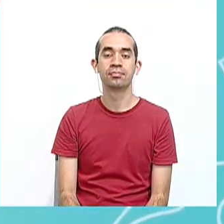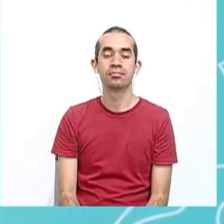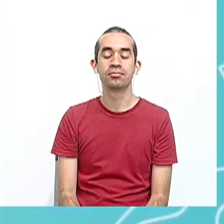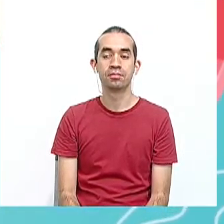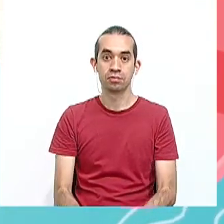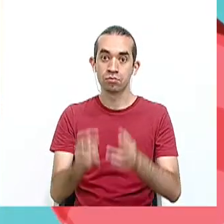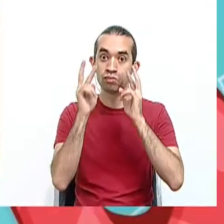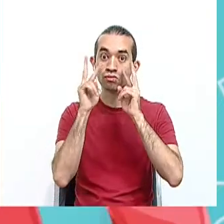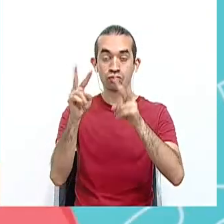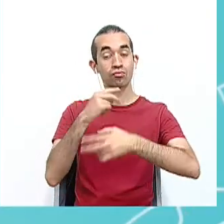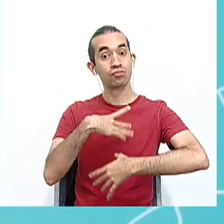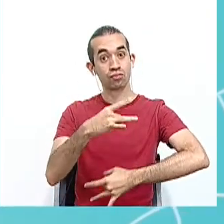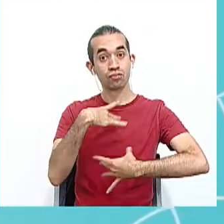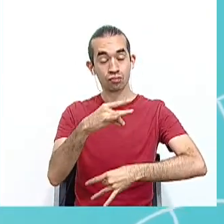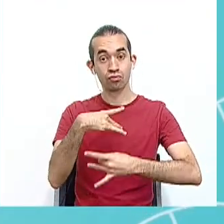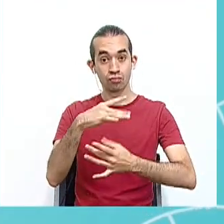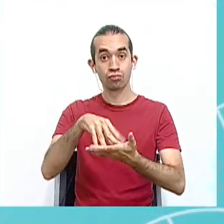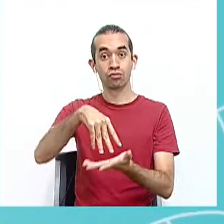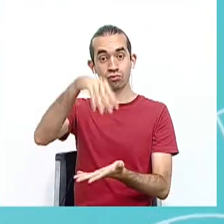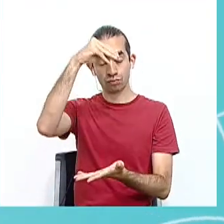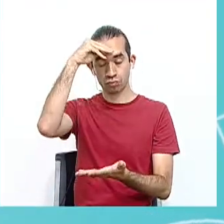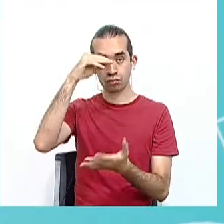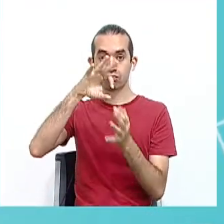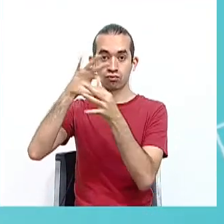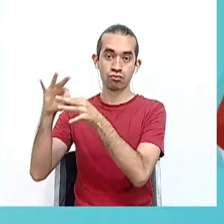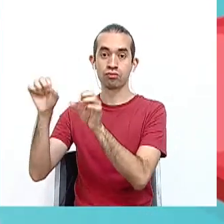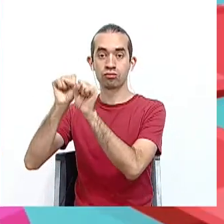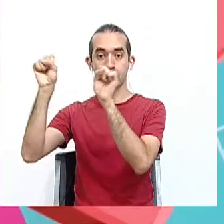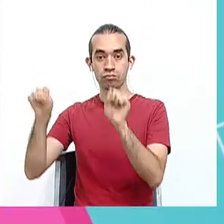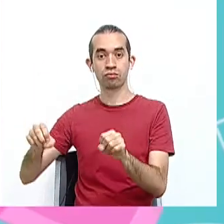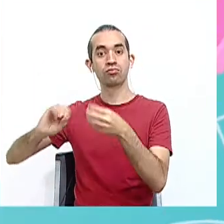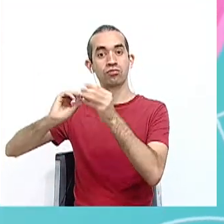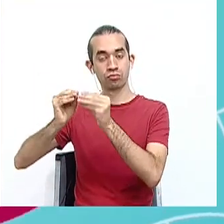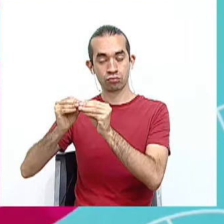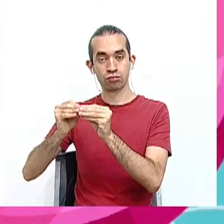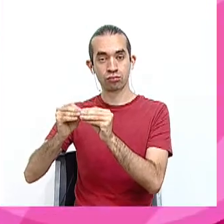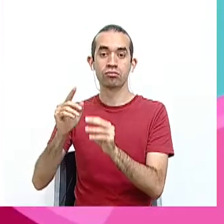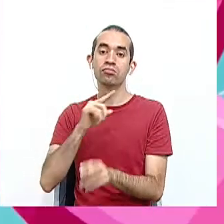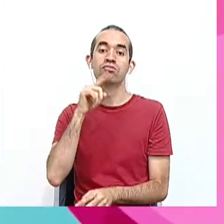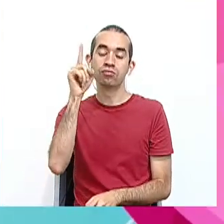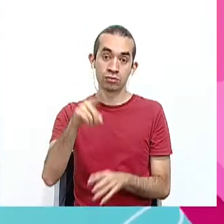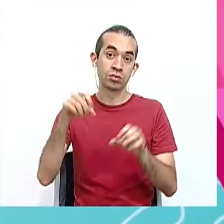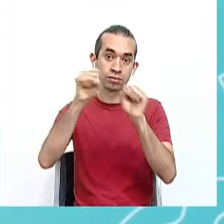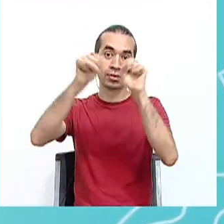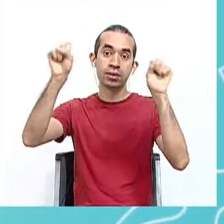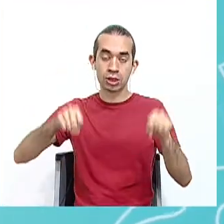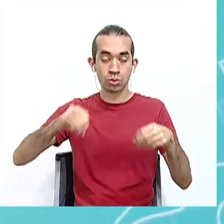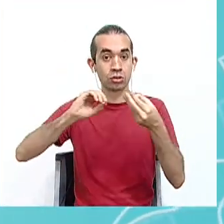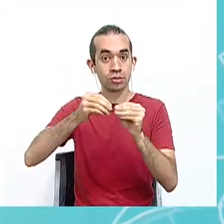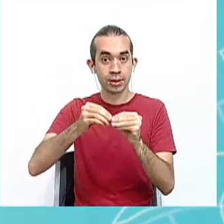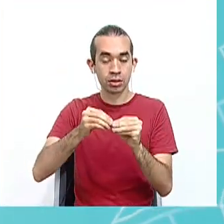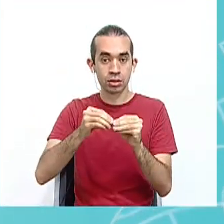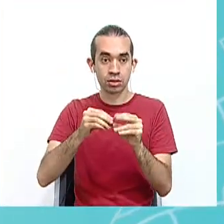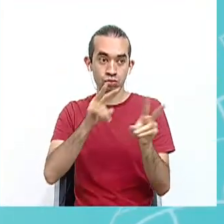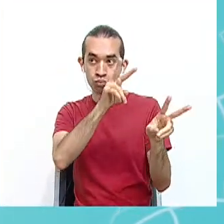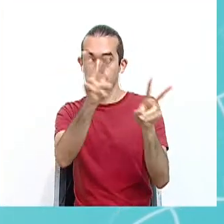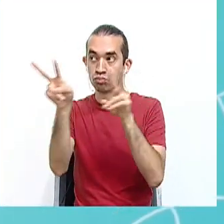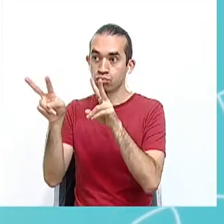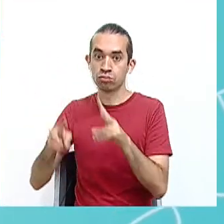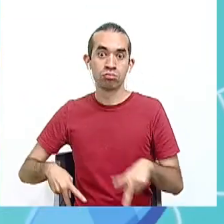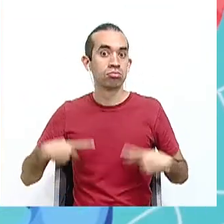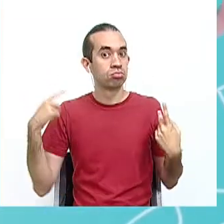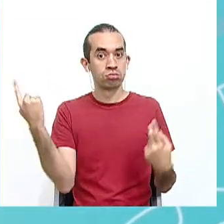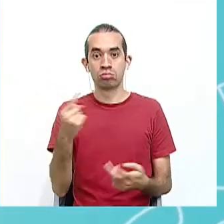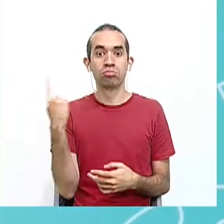¿Vieron qué interesante todo lo que aprendimos sobre el sistema numérico? Y es que en realidad los sistemas de numeración están presentes en nuestra vida y